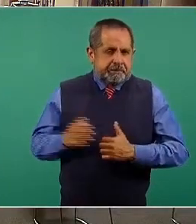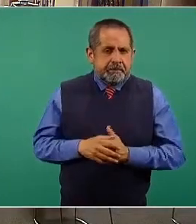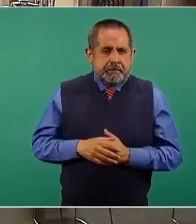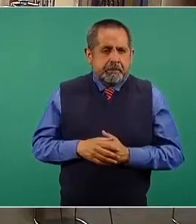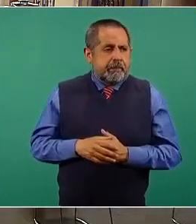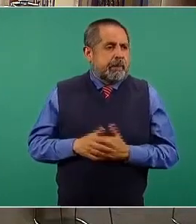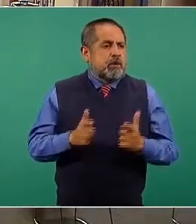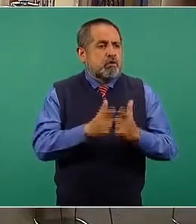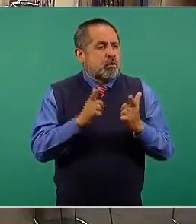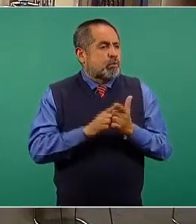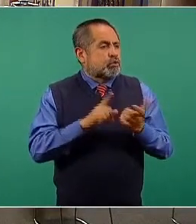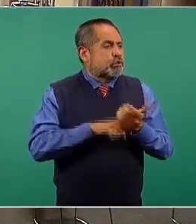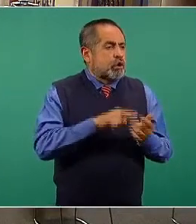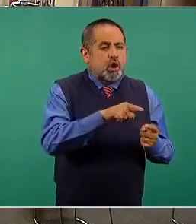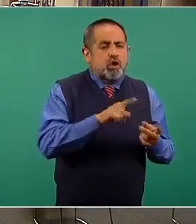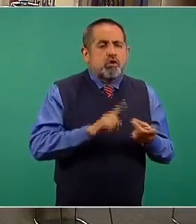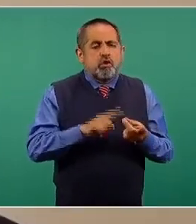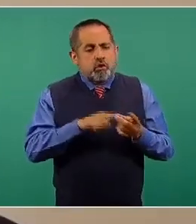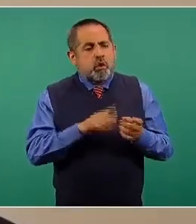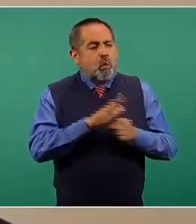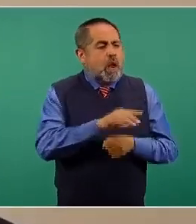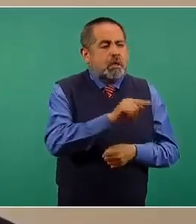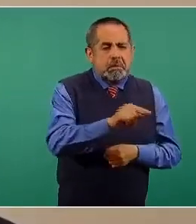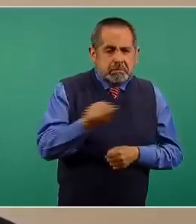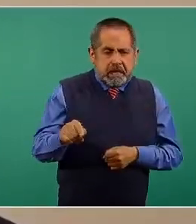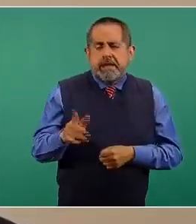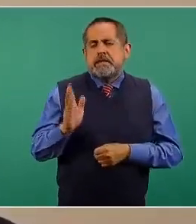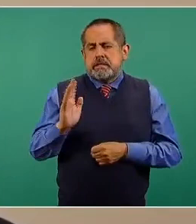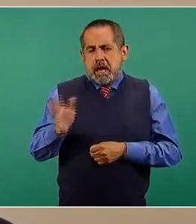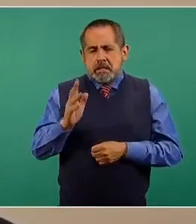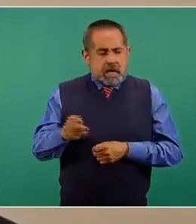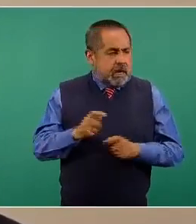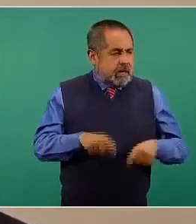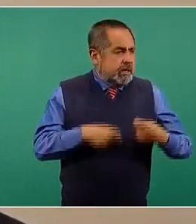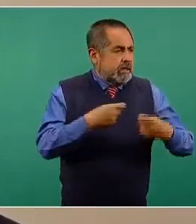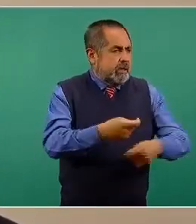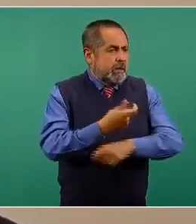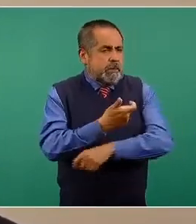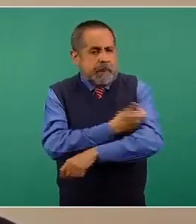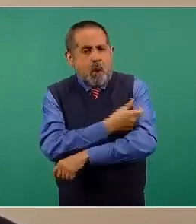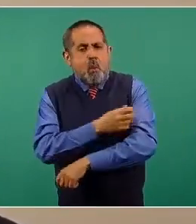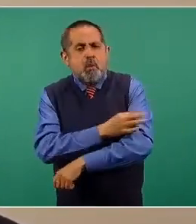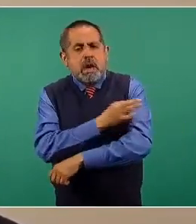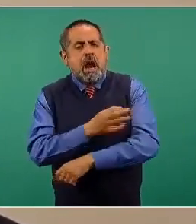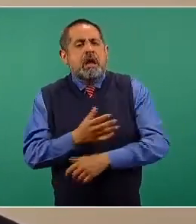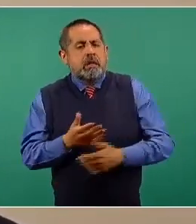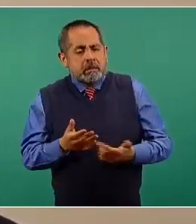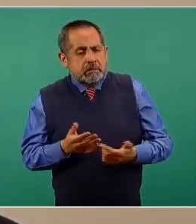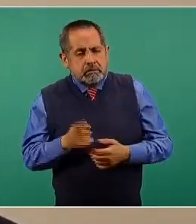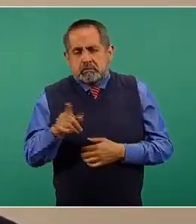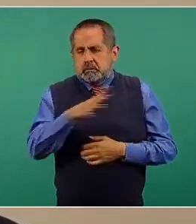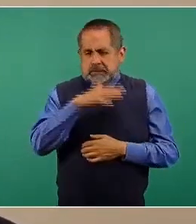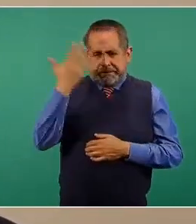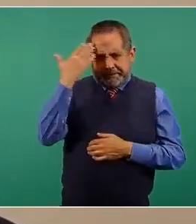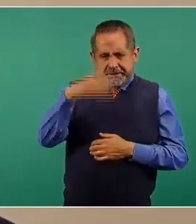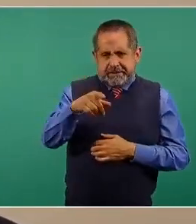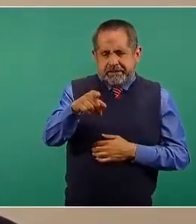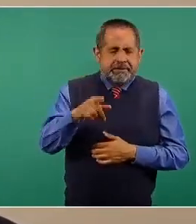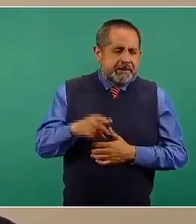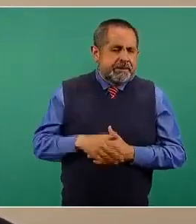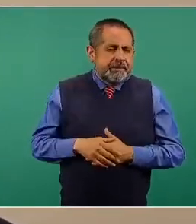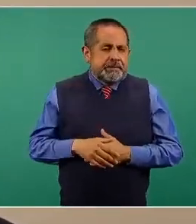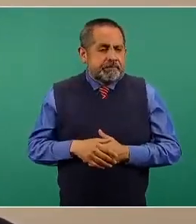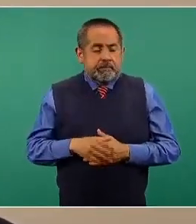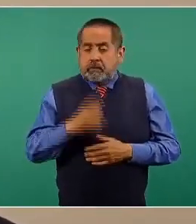grupos poblacionales en los que hasta el momento se ha aplicado la vacuna. Como ustedes saben, el personal